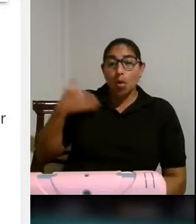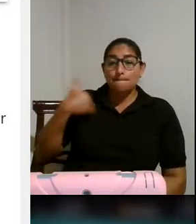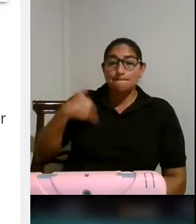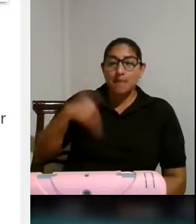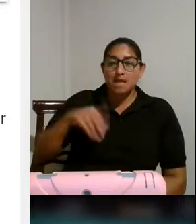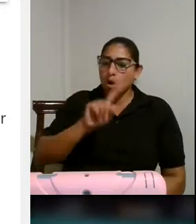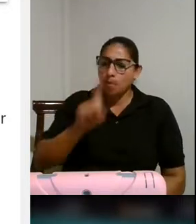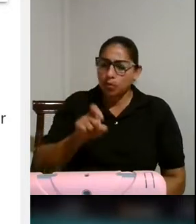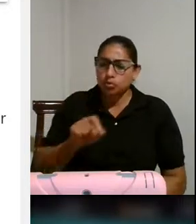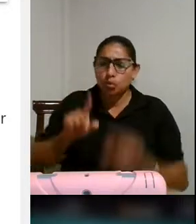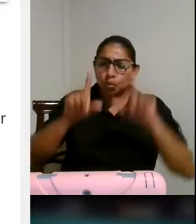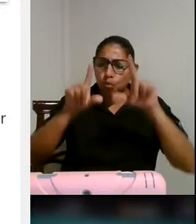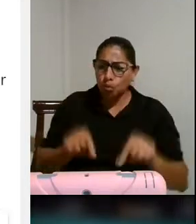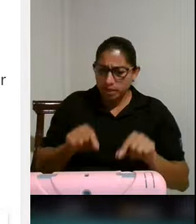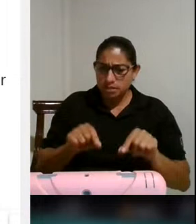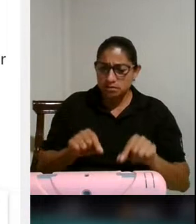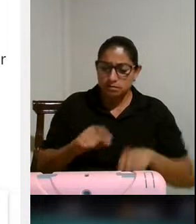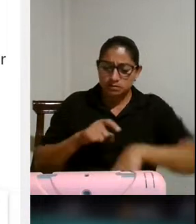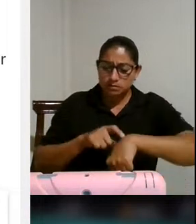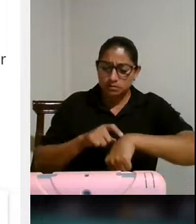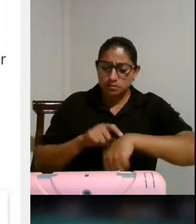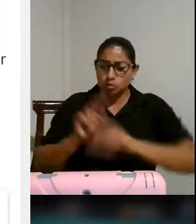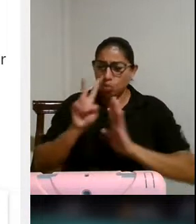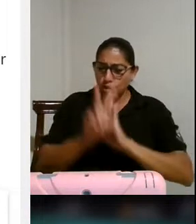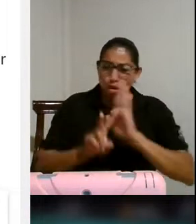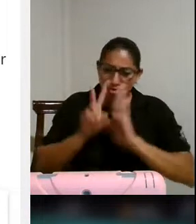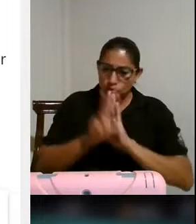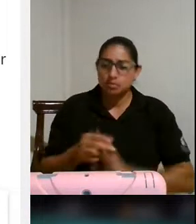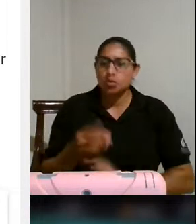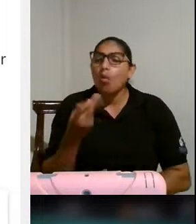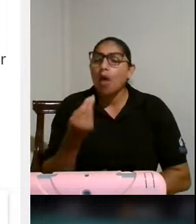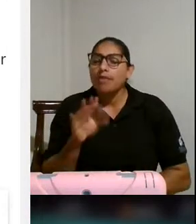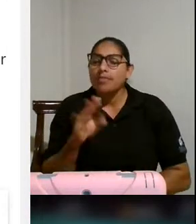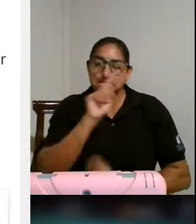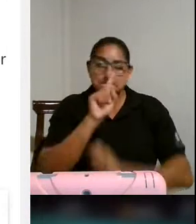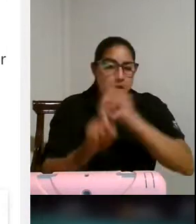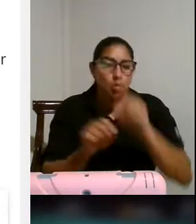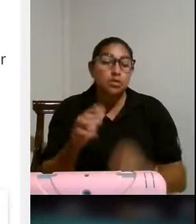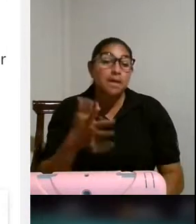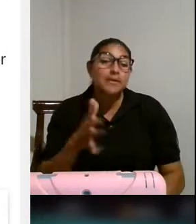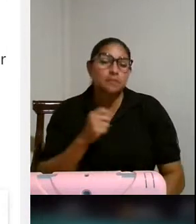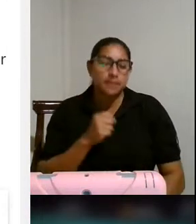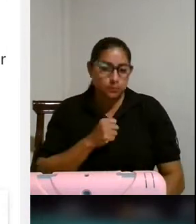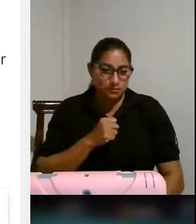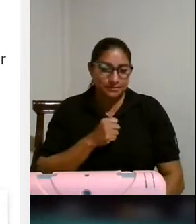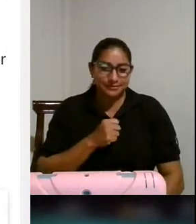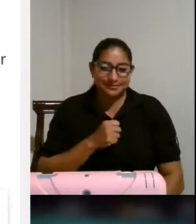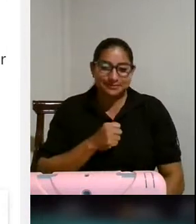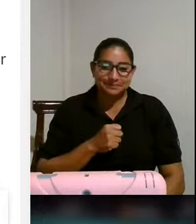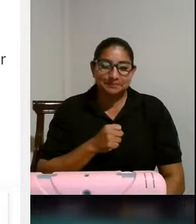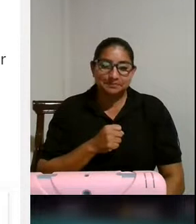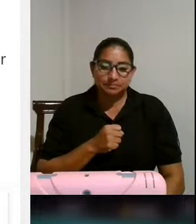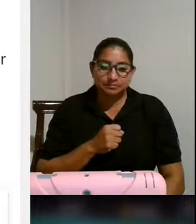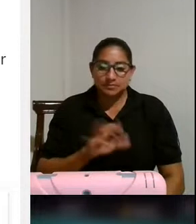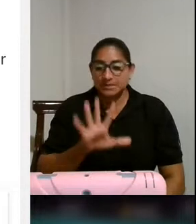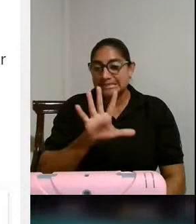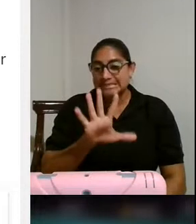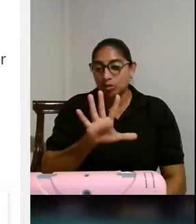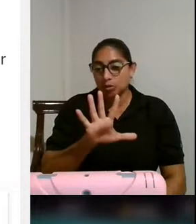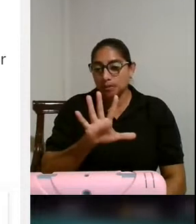de tiempo que son unas 2 horitas. Entonces, ¿cuántas preguntillas más o menos serían? Parece que Unas son 20.